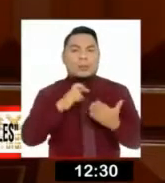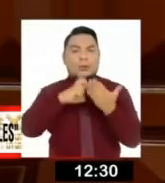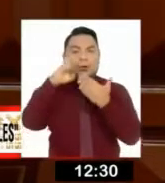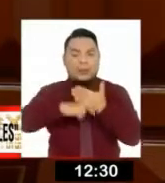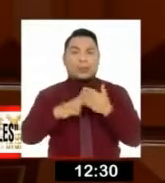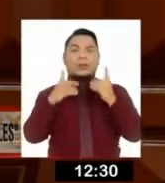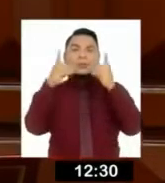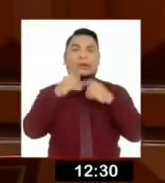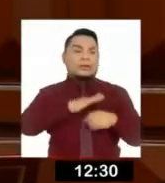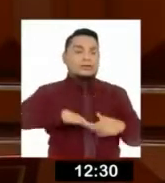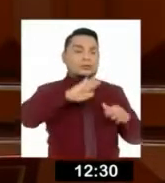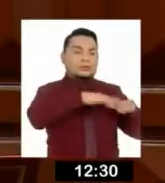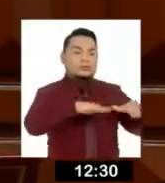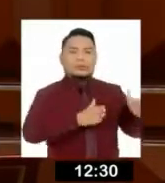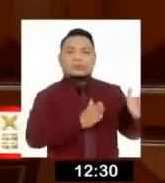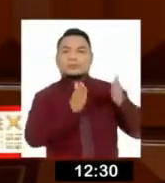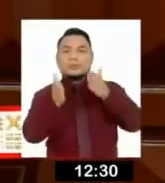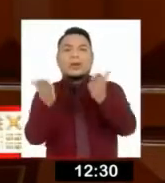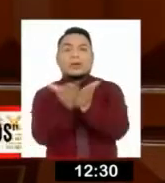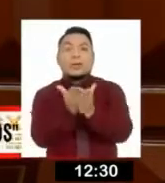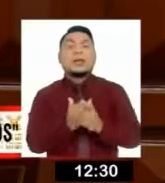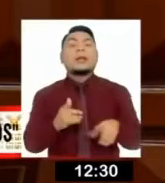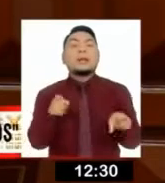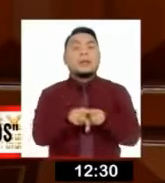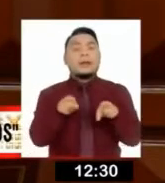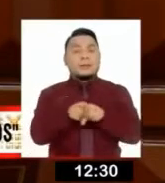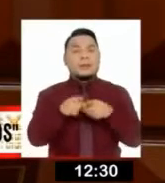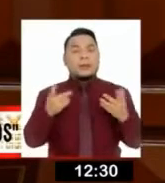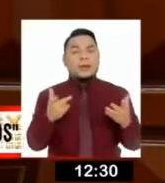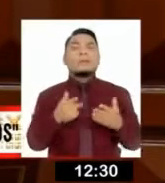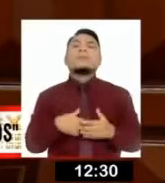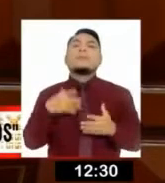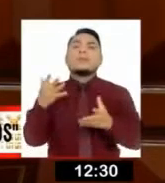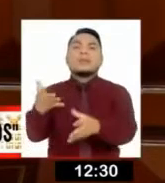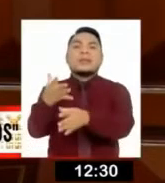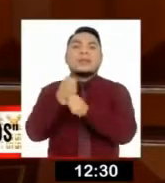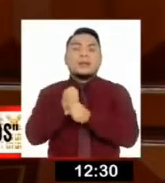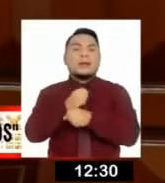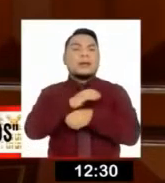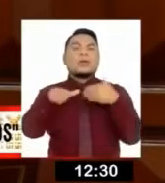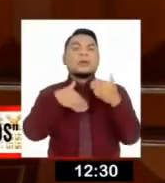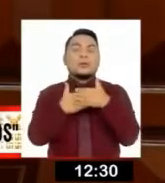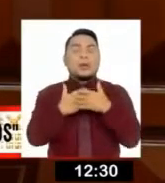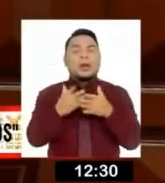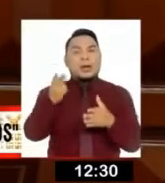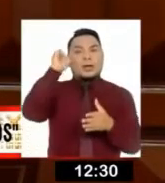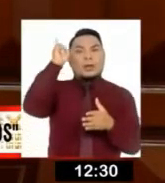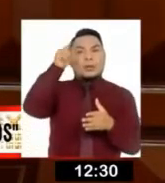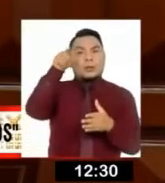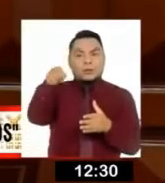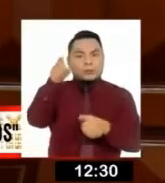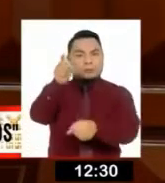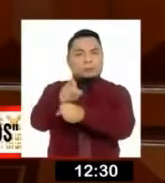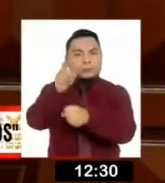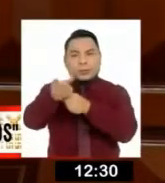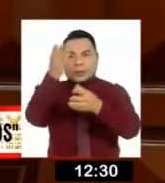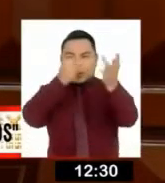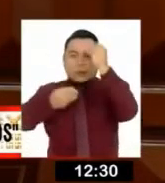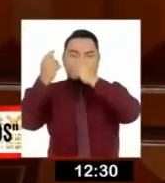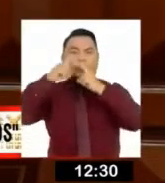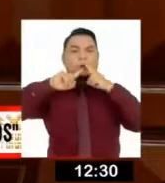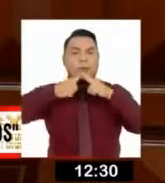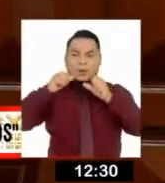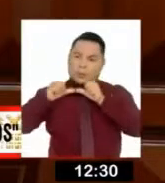educativos. Promoveremos la revalorización de la carrera docente, garantizando la formación